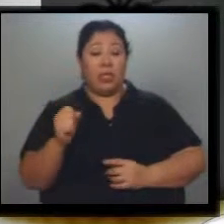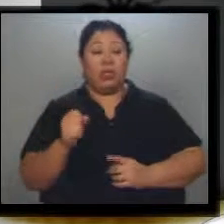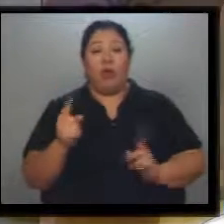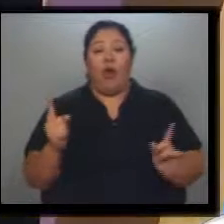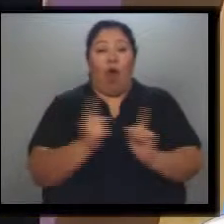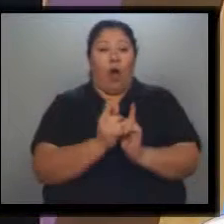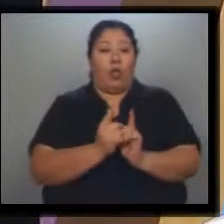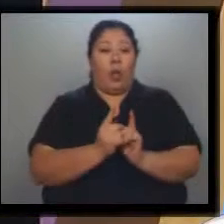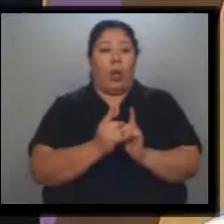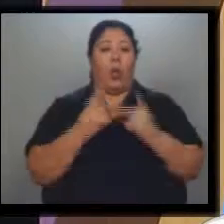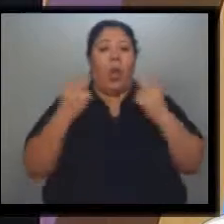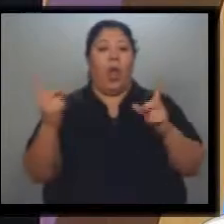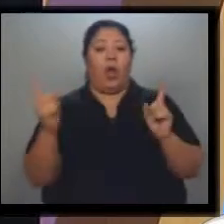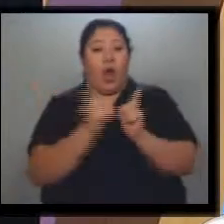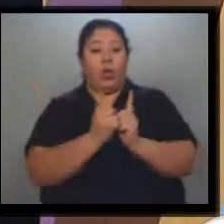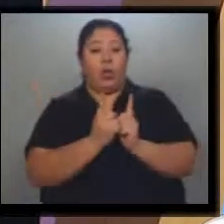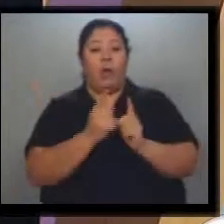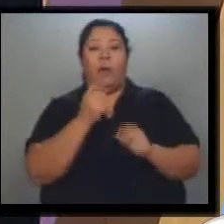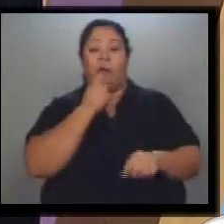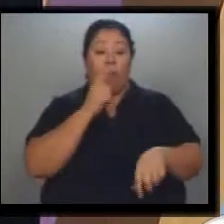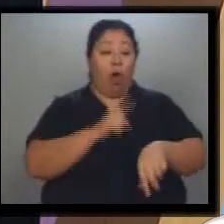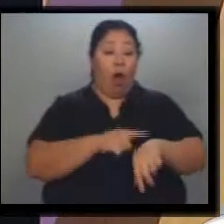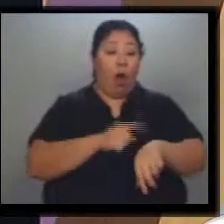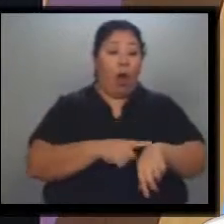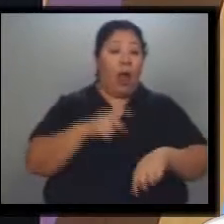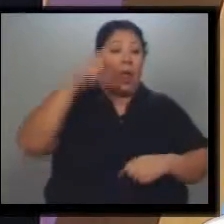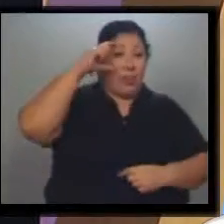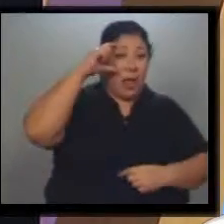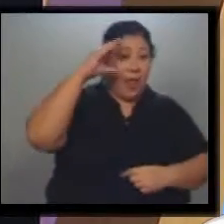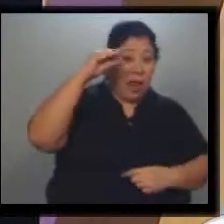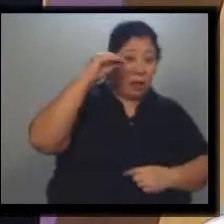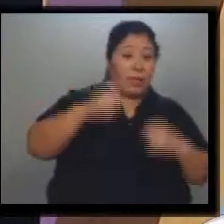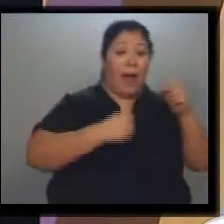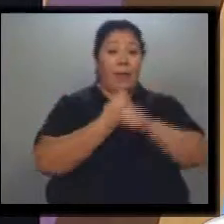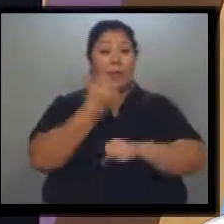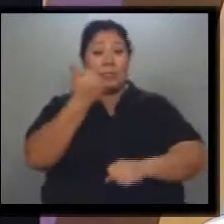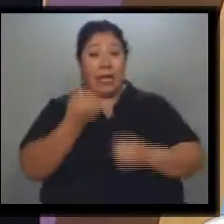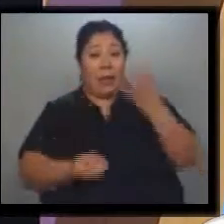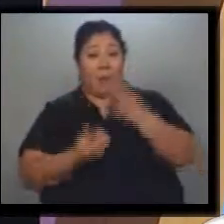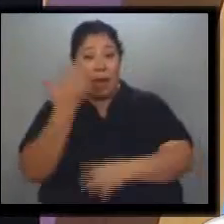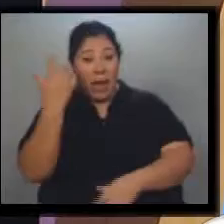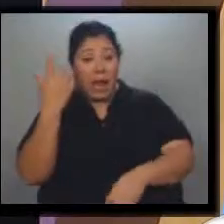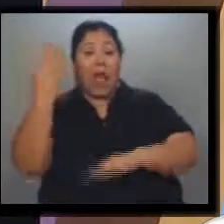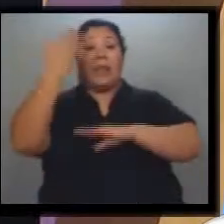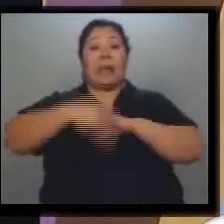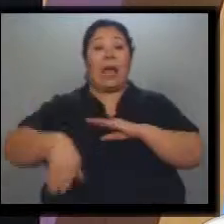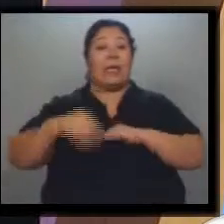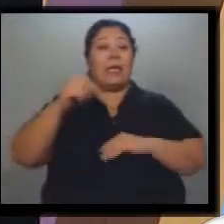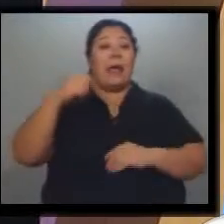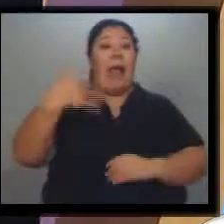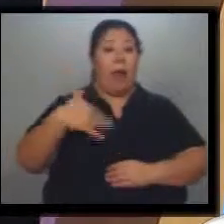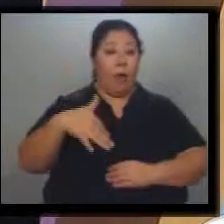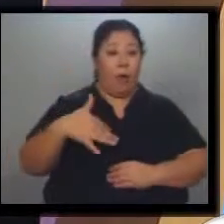Y que no sea entre las 10 de la noche y las 6 de la mañana, que el taxi es 20% más caro. Uh-huh. Ojo. Ojo ahí, si tenés que salir a la